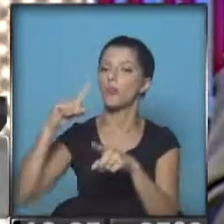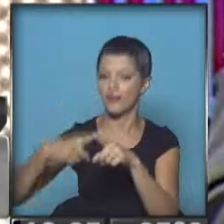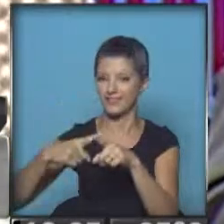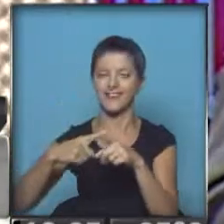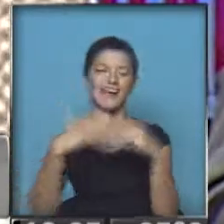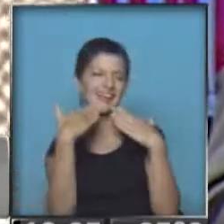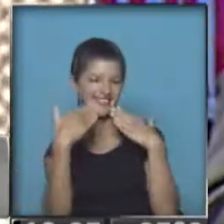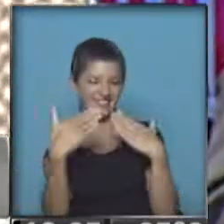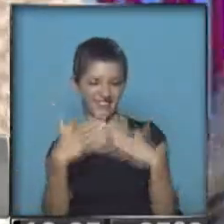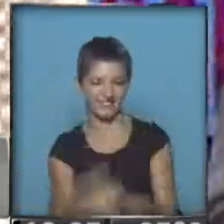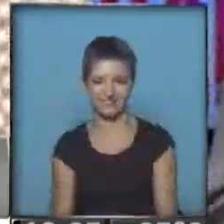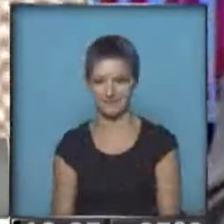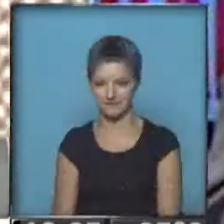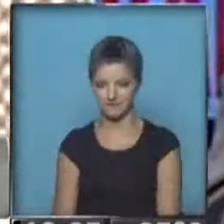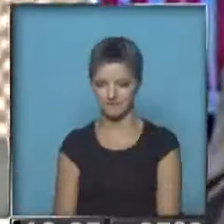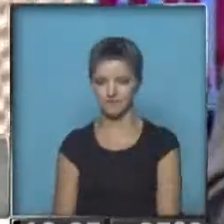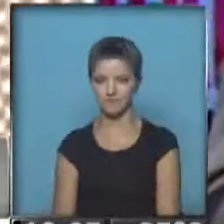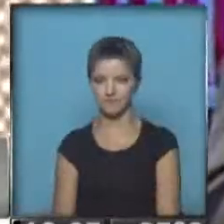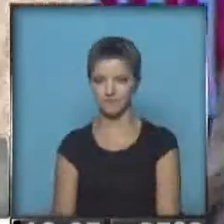Gracias por la política, Jesús. Gracias, querida.